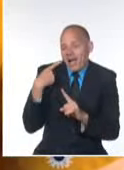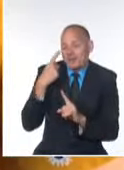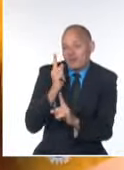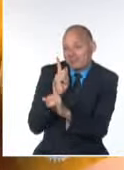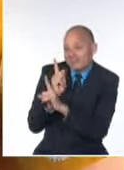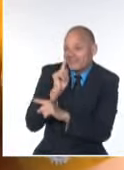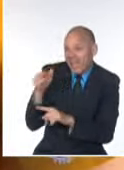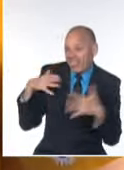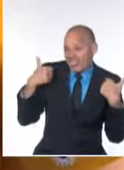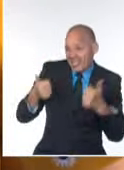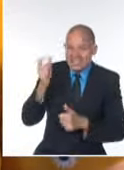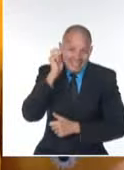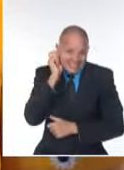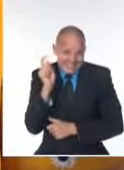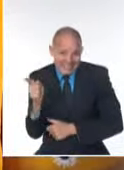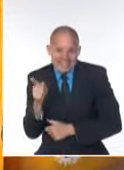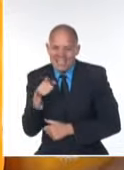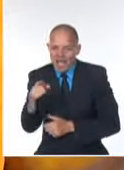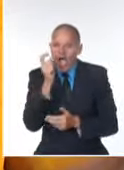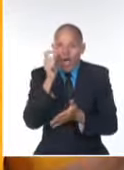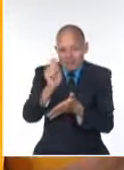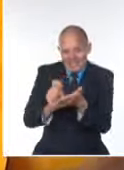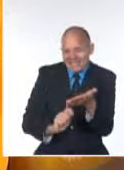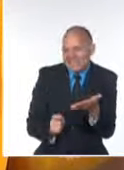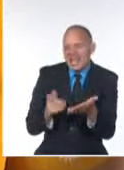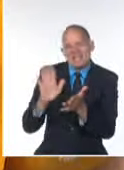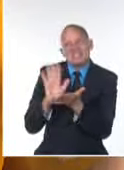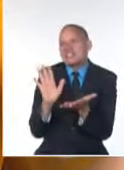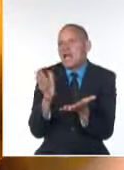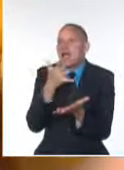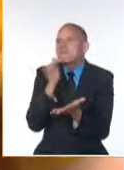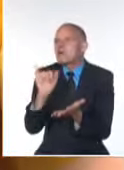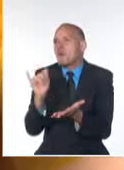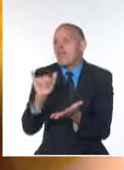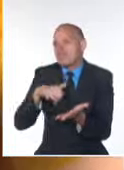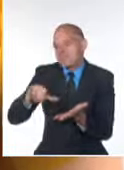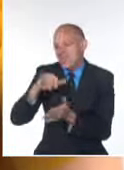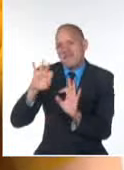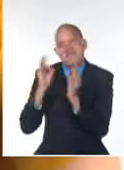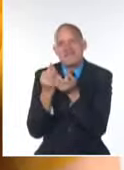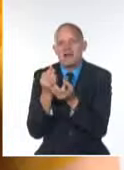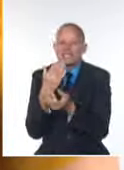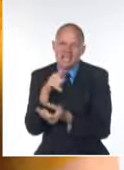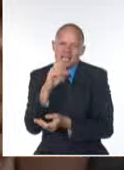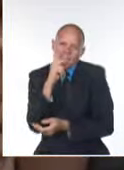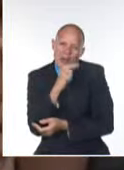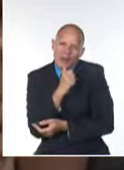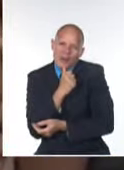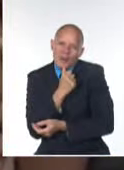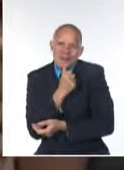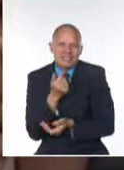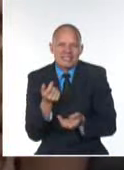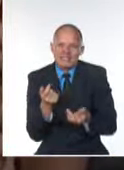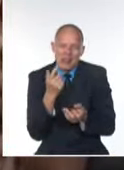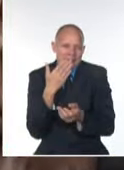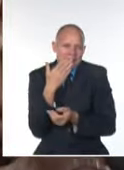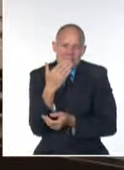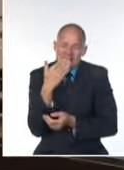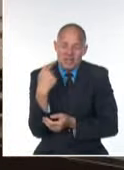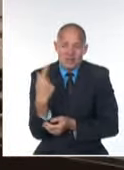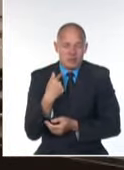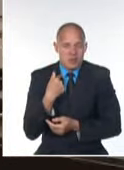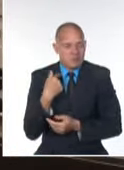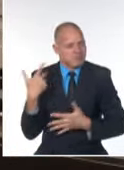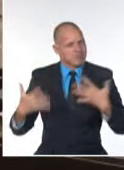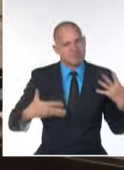Amílcar, que ya somos como una familia. Ha sido una serie muy bella, esto no se da todos los días, somos muy privilegiados,